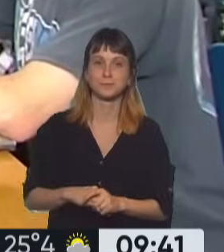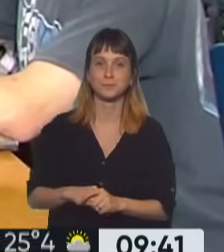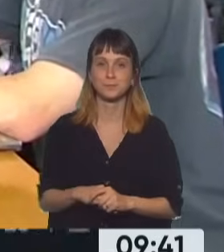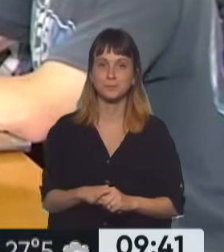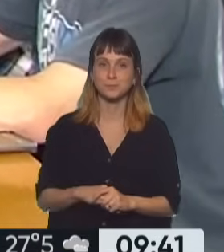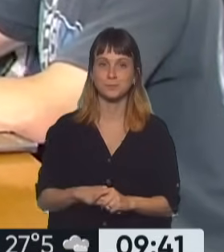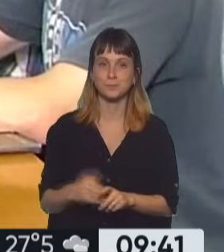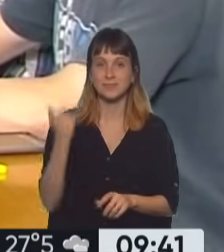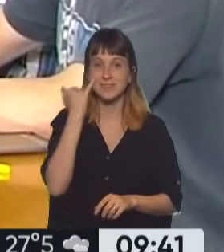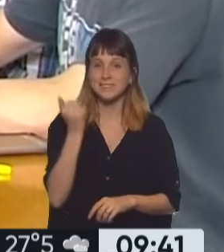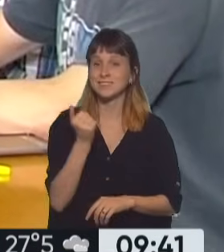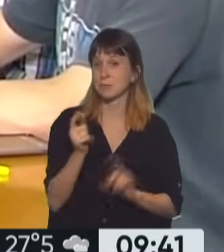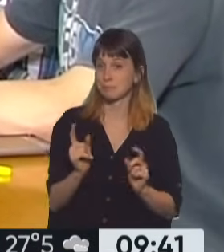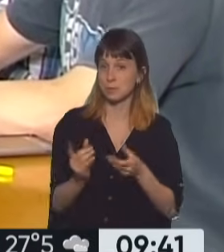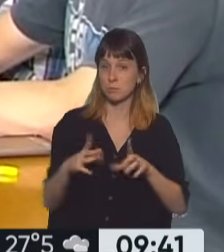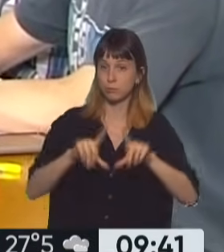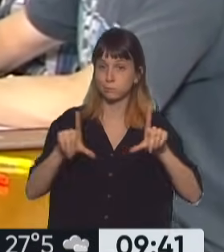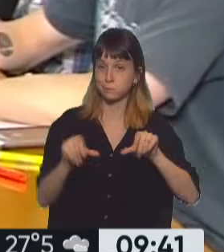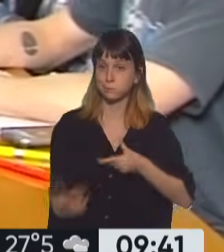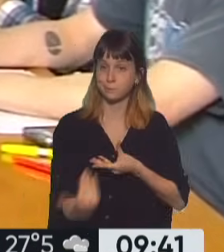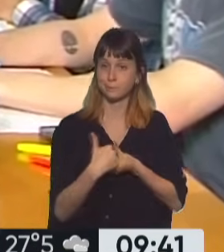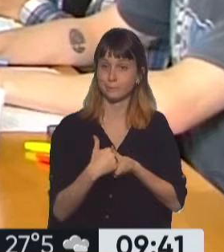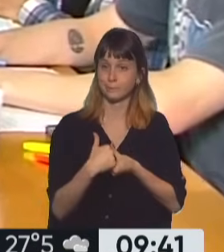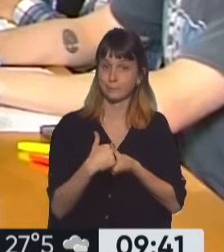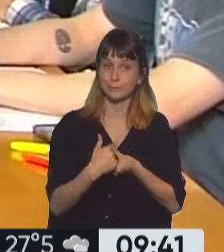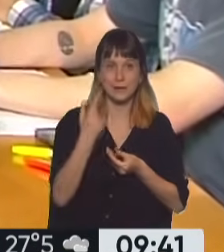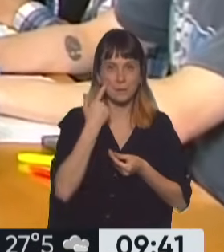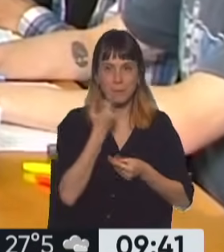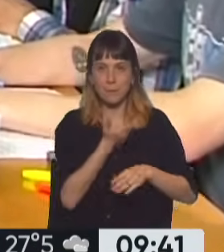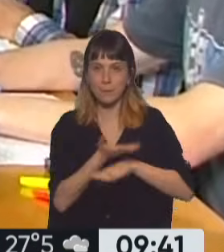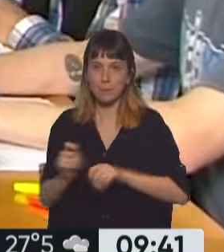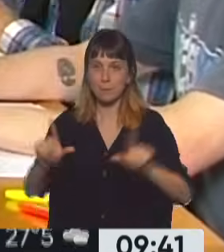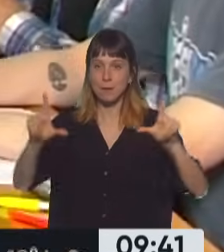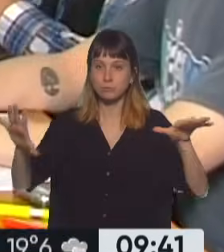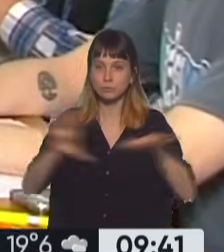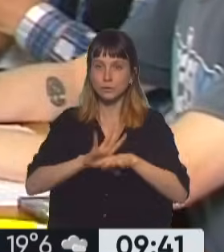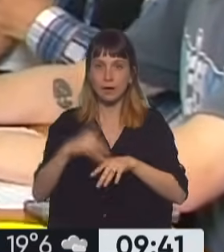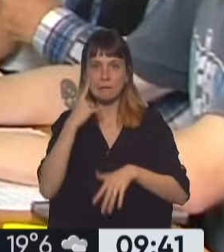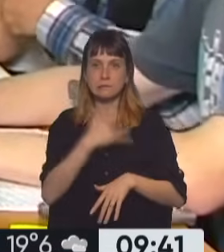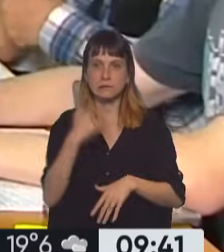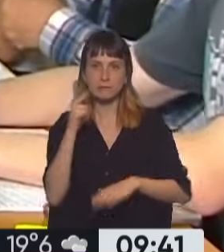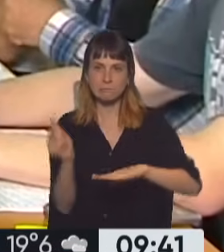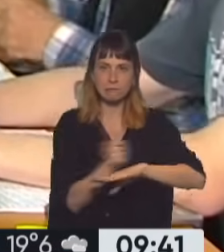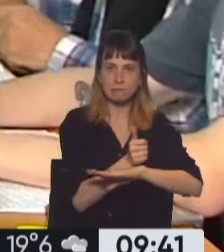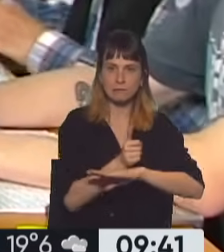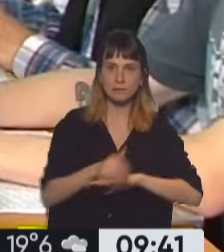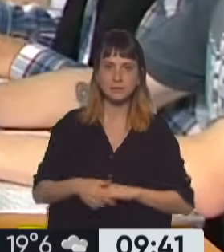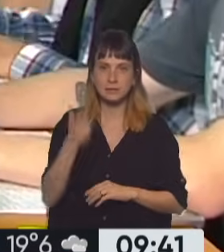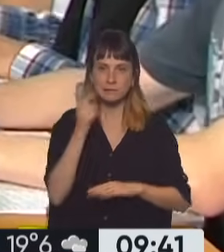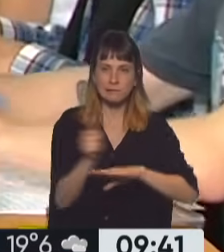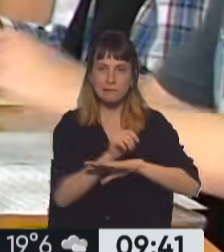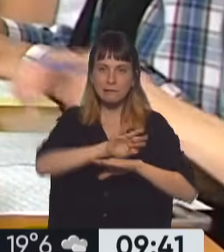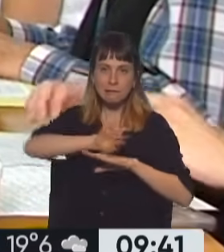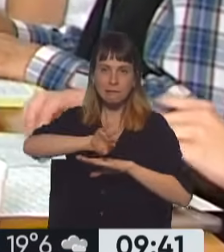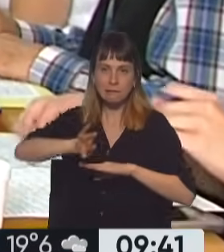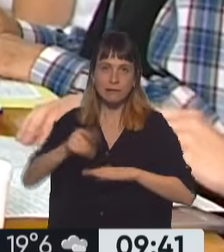voto en este sobre. Veamos entonces la imagen, el momento. A ver si se corre la señora que está adelante. Si se corre un poquito, un poquitito hacia